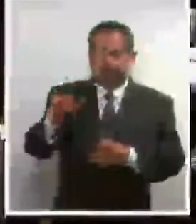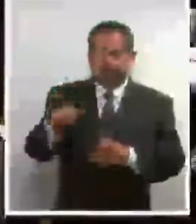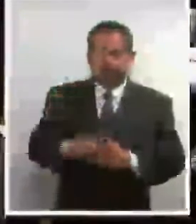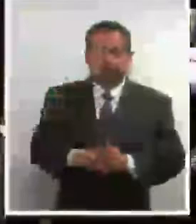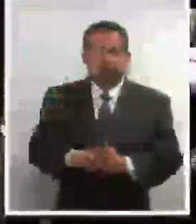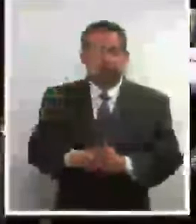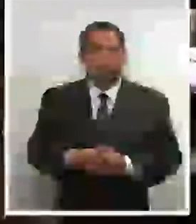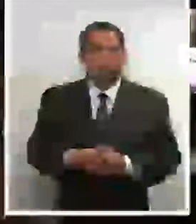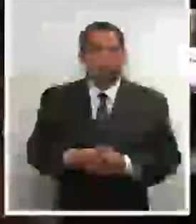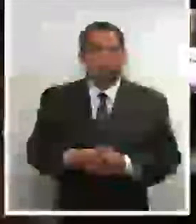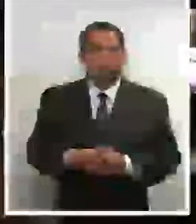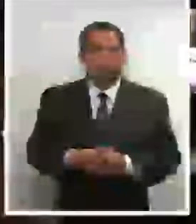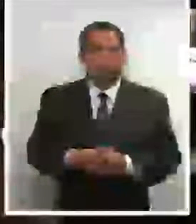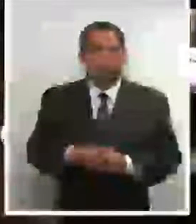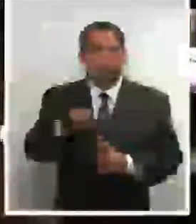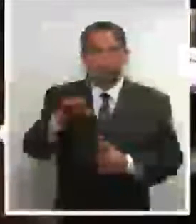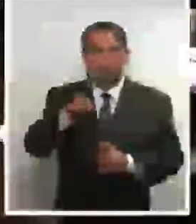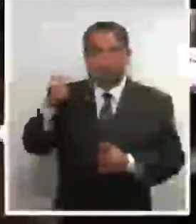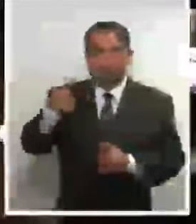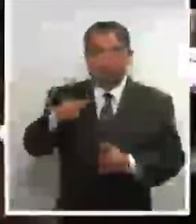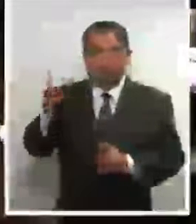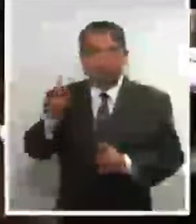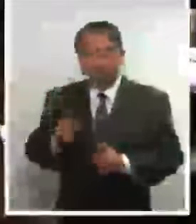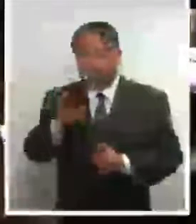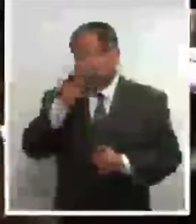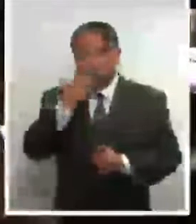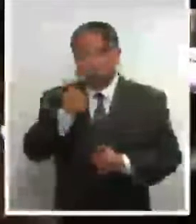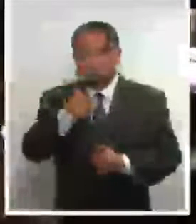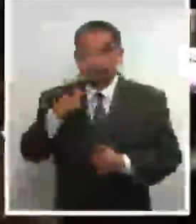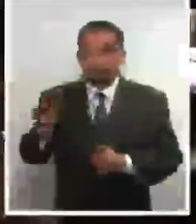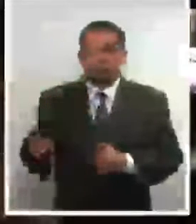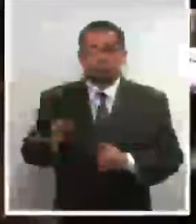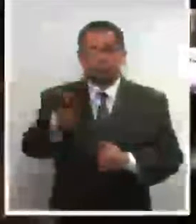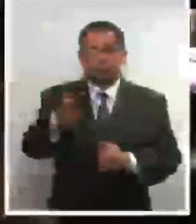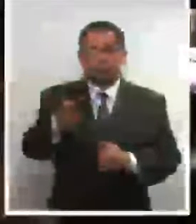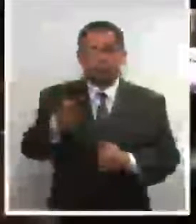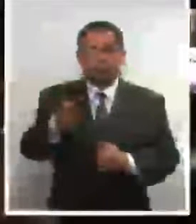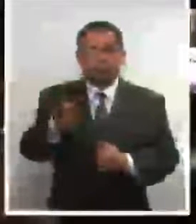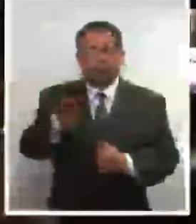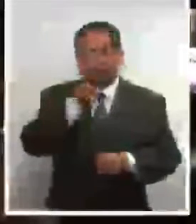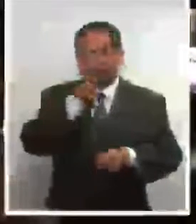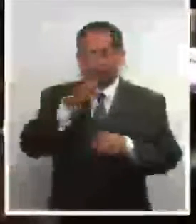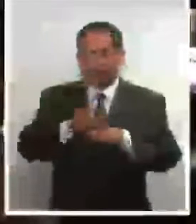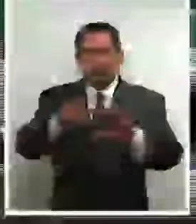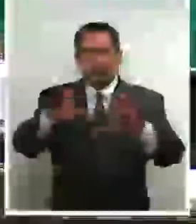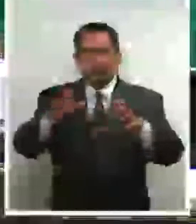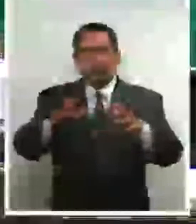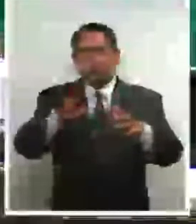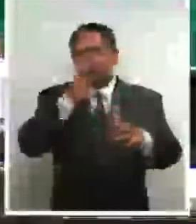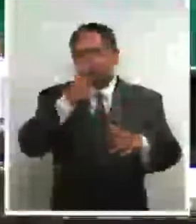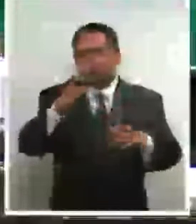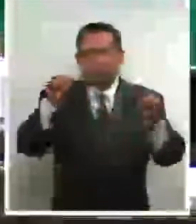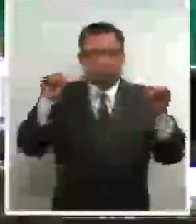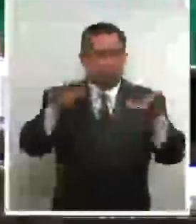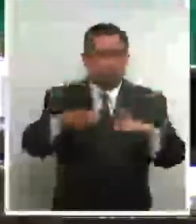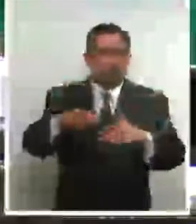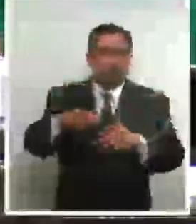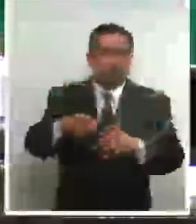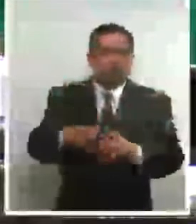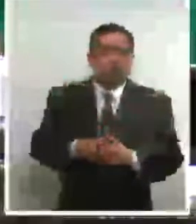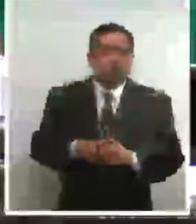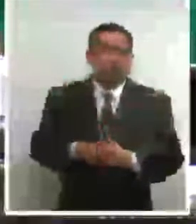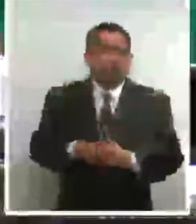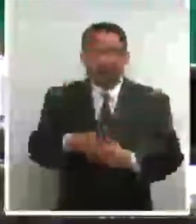No habiendo más oradores inscritos, solicito a la Secretaría consulte a la Asamblea si